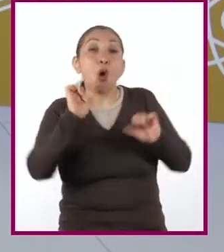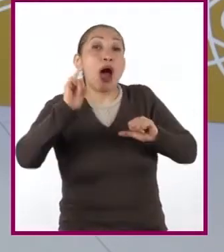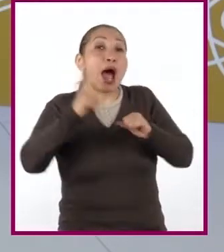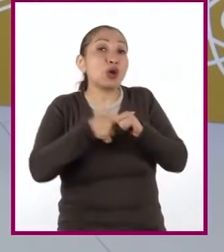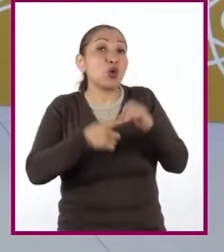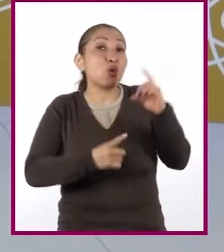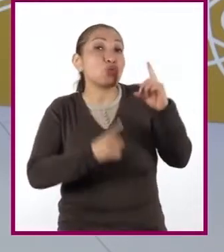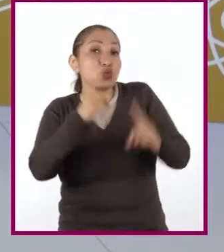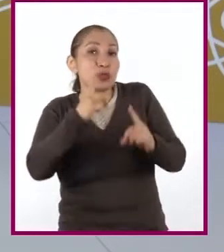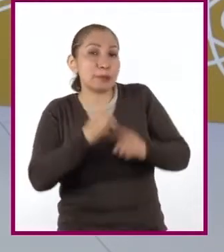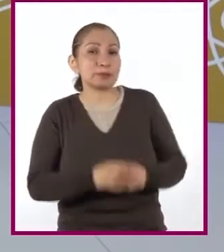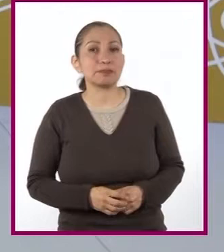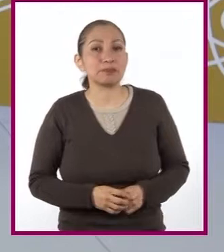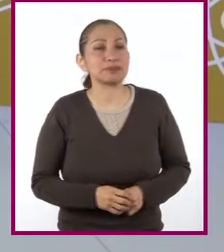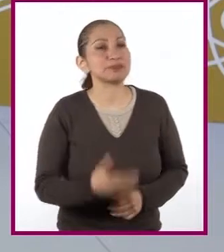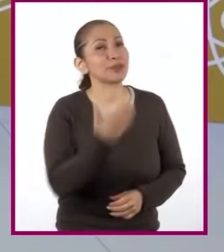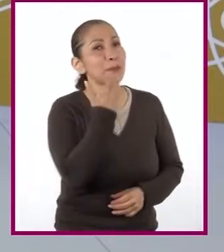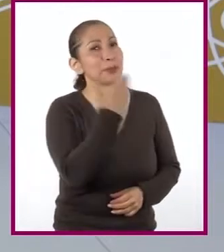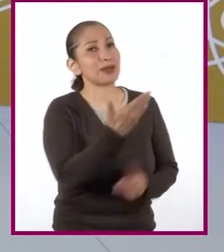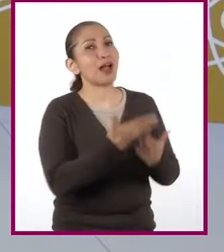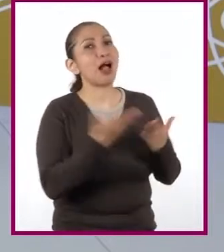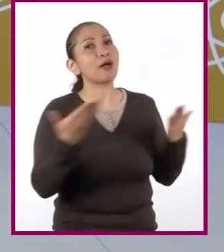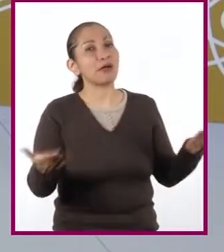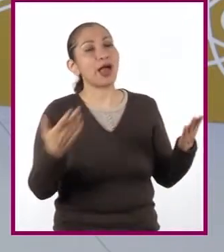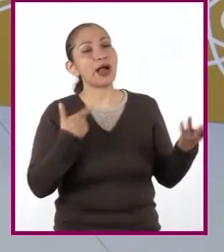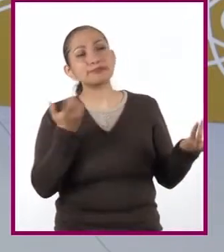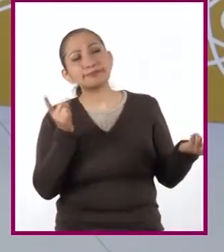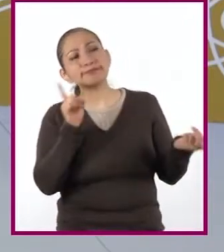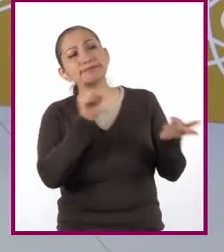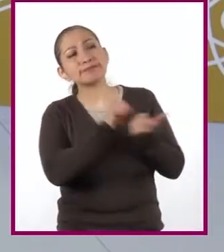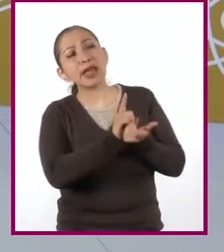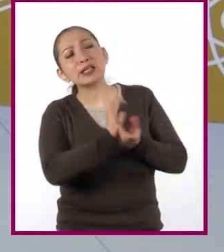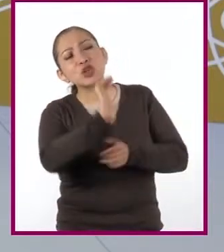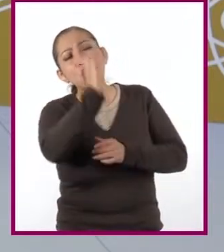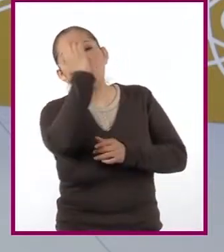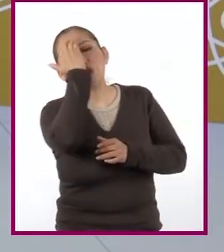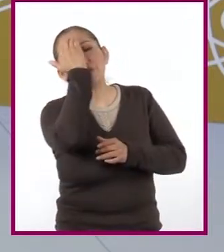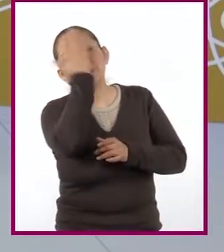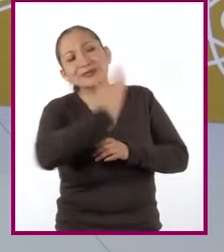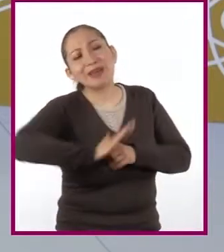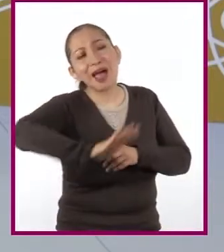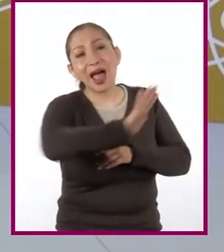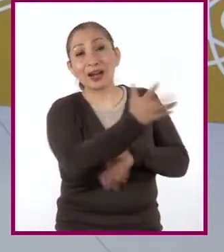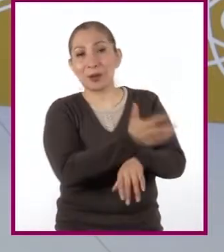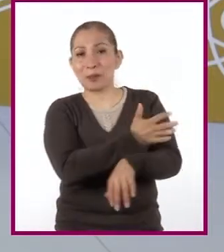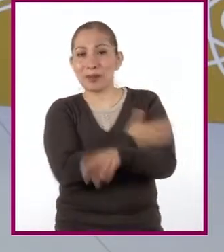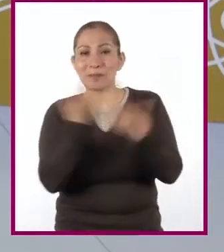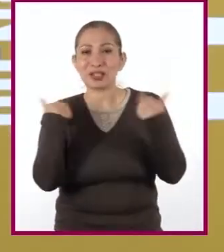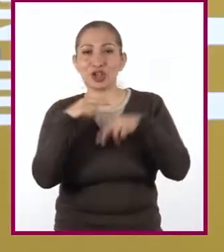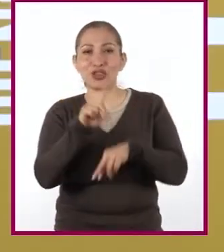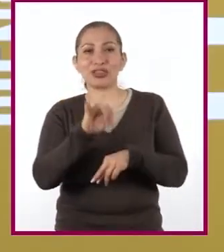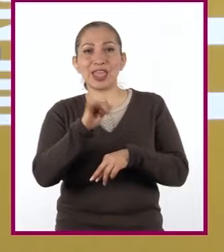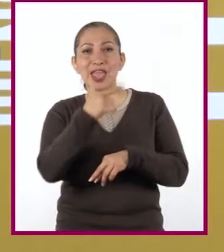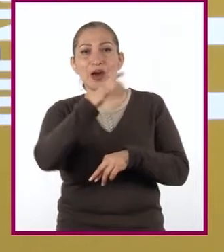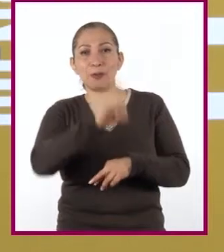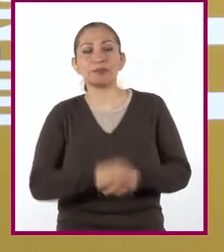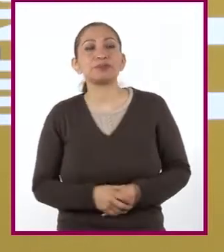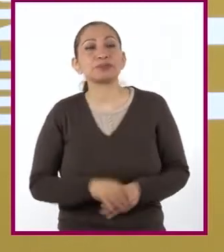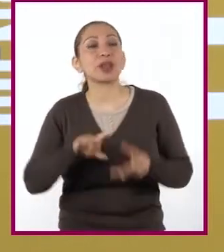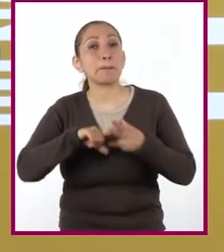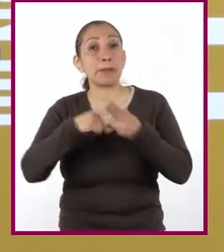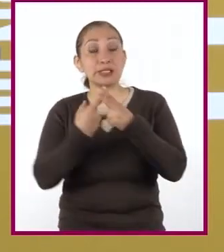sus inquietudes. Muy bien, vamos al encuentro del conocimiento en compañía del maestro Diego.